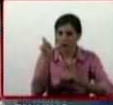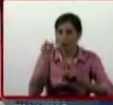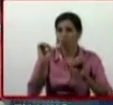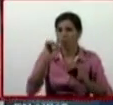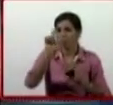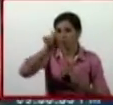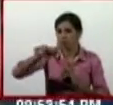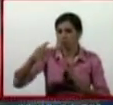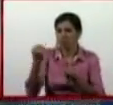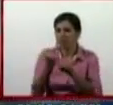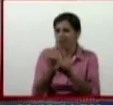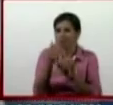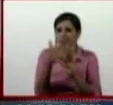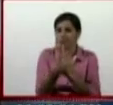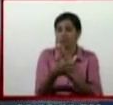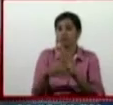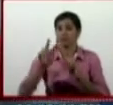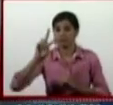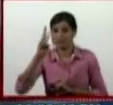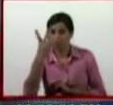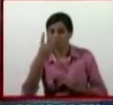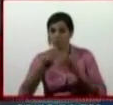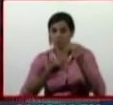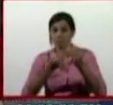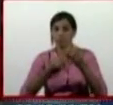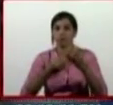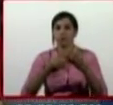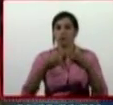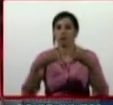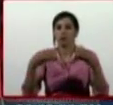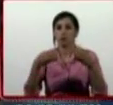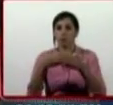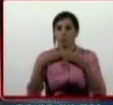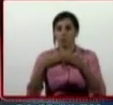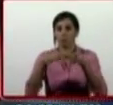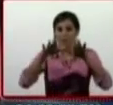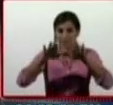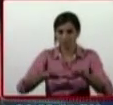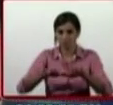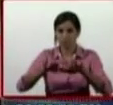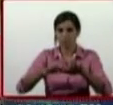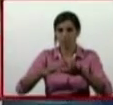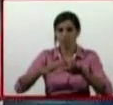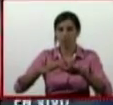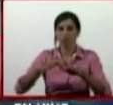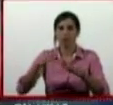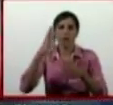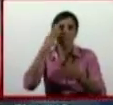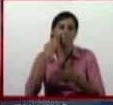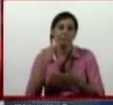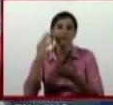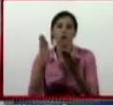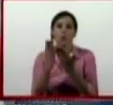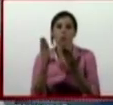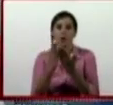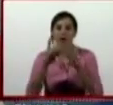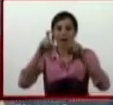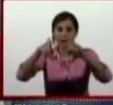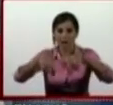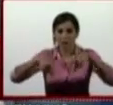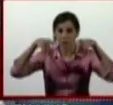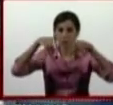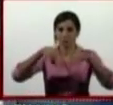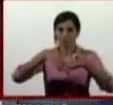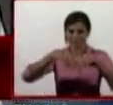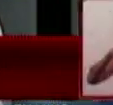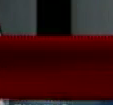Lo segundo, vamos a crear redes de estaciones experimentales de las escuelas de agronomía y redes de laboratorio. Lo tercero,